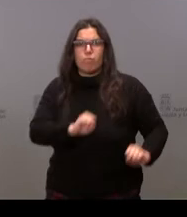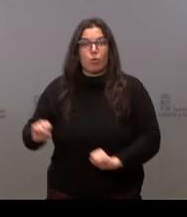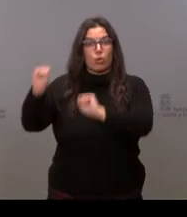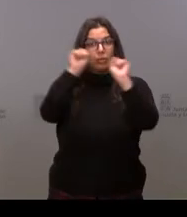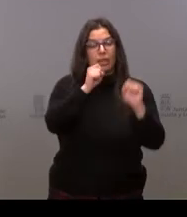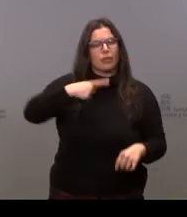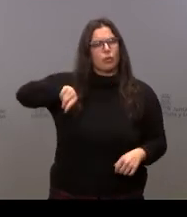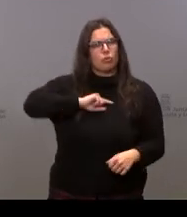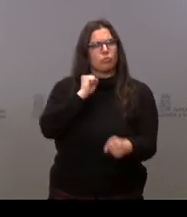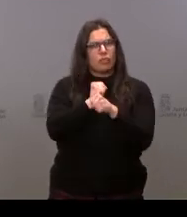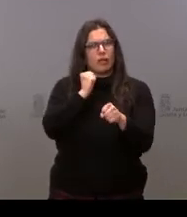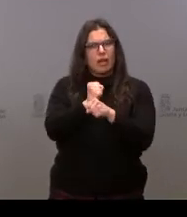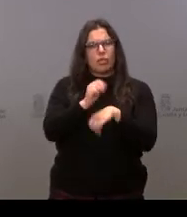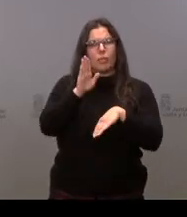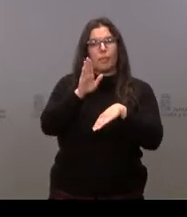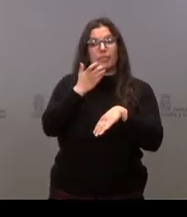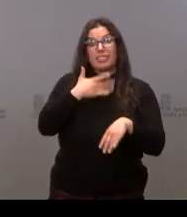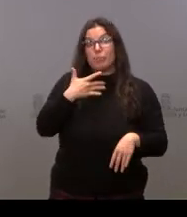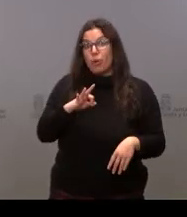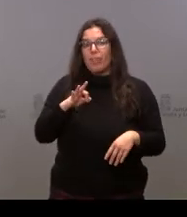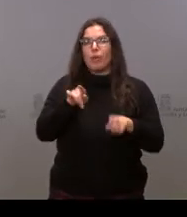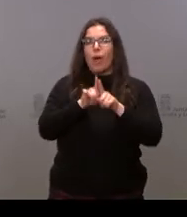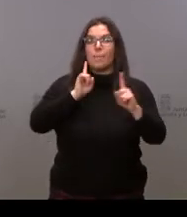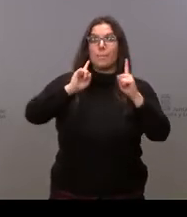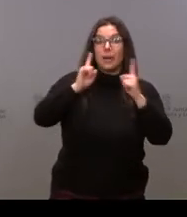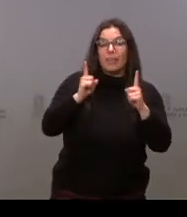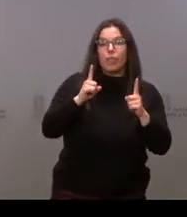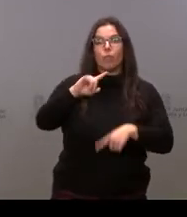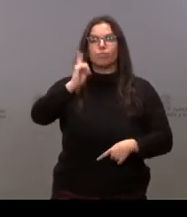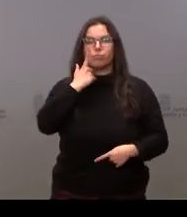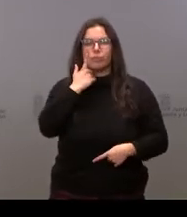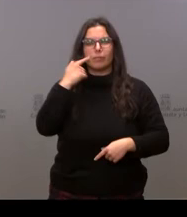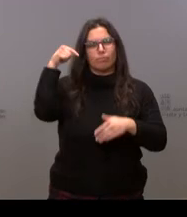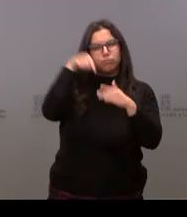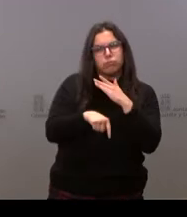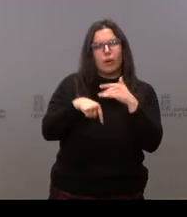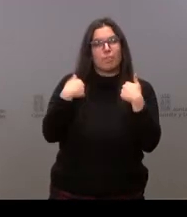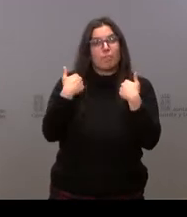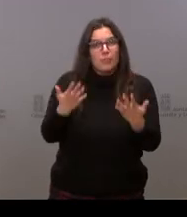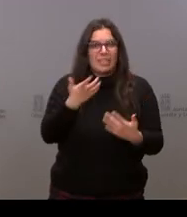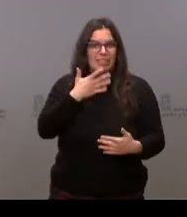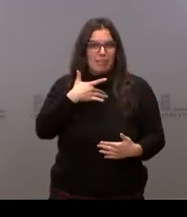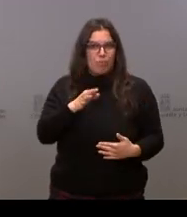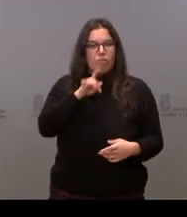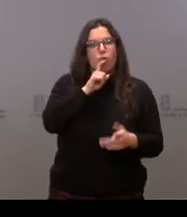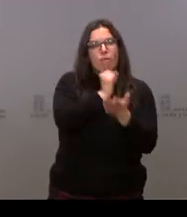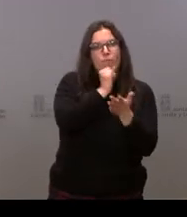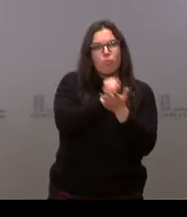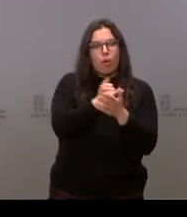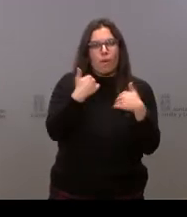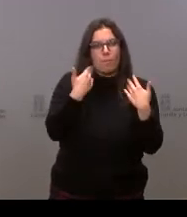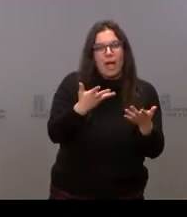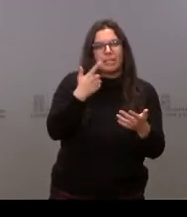intensificar todavía más si cabe la prevención y la detección con más test con mas